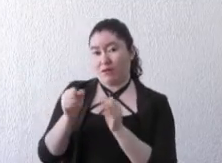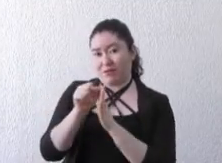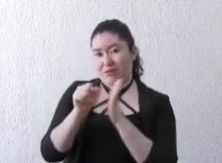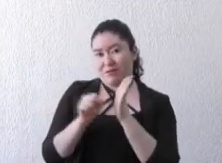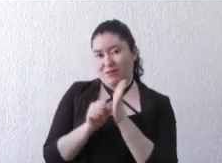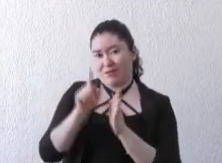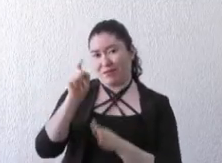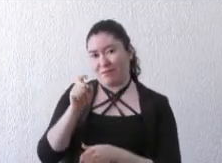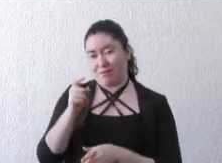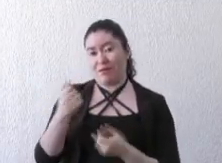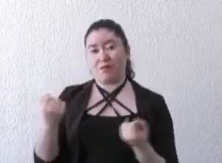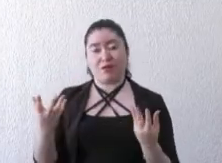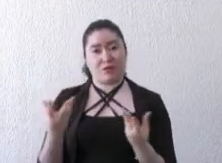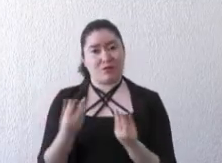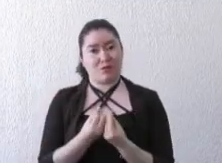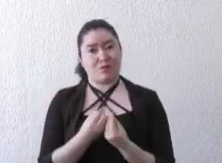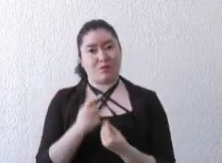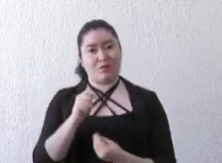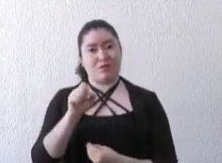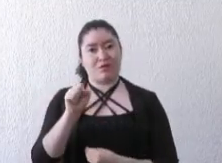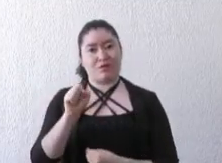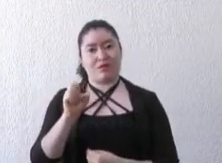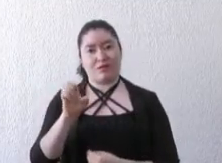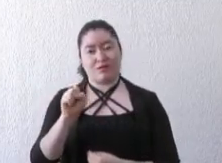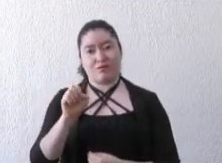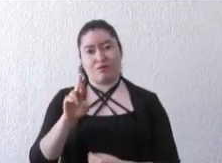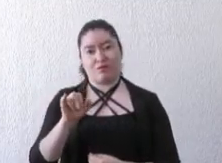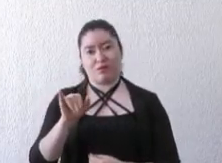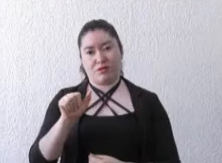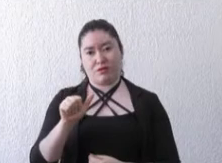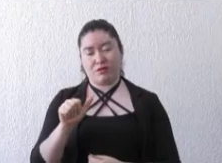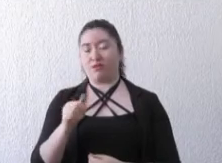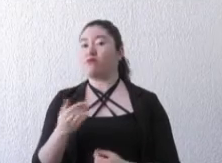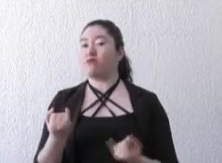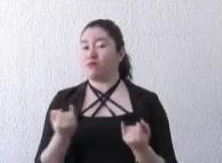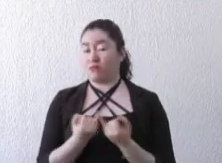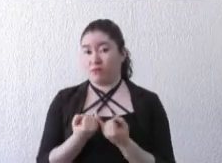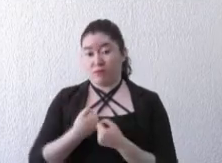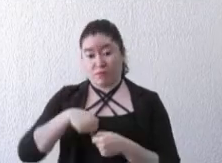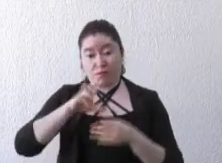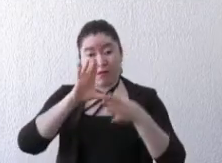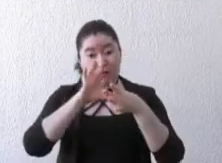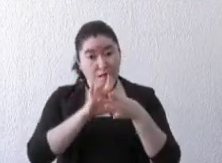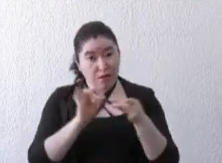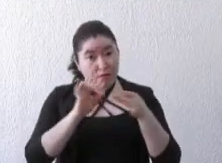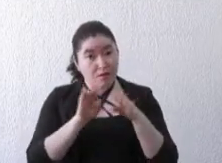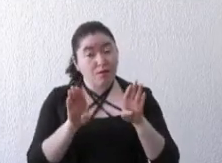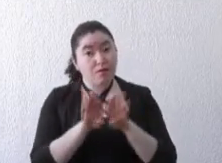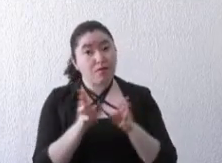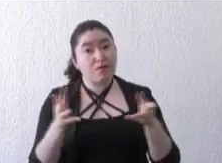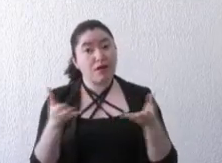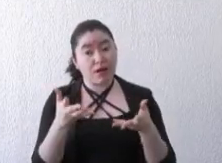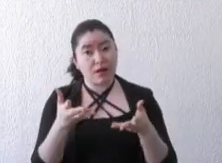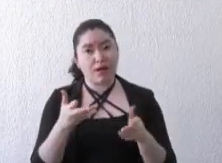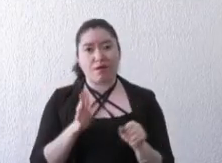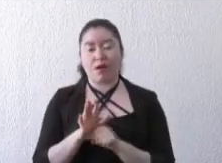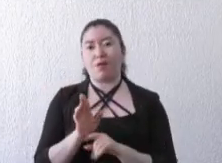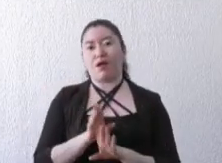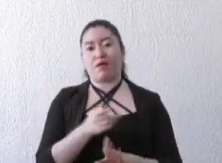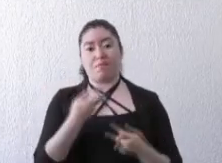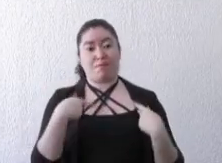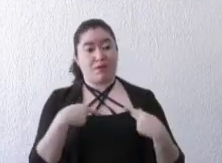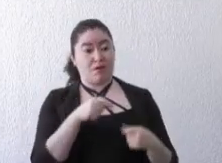de Tesorería. Vamos a explicar cómo se va a hacer. No va a tener ningún impacto para el usuario, van a seguir existiendo